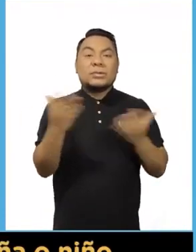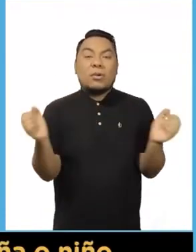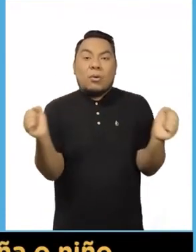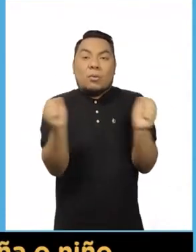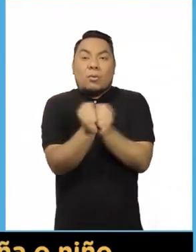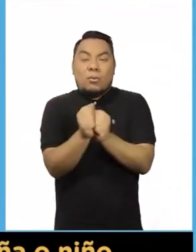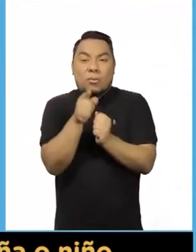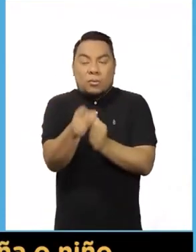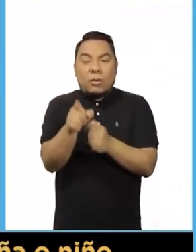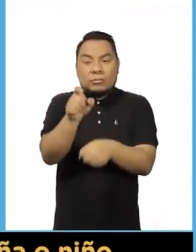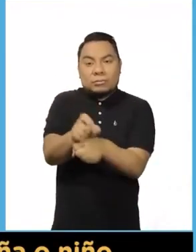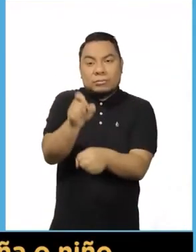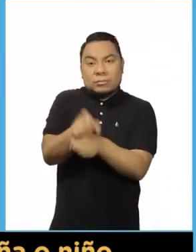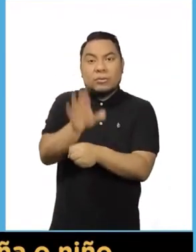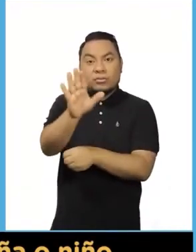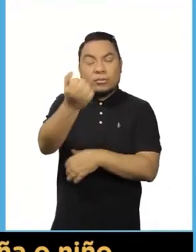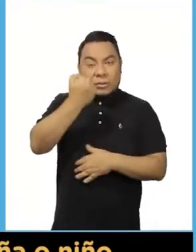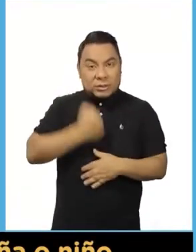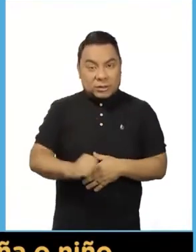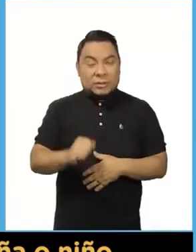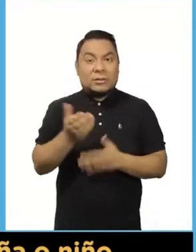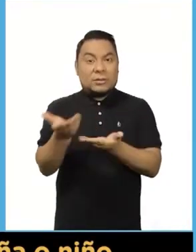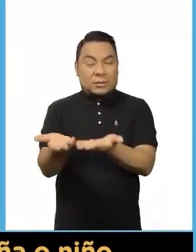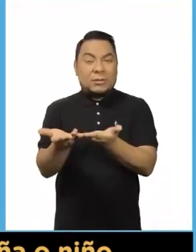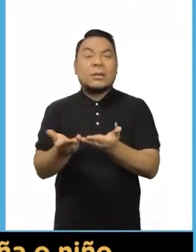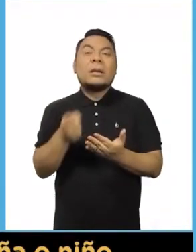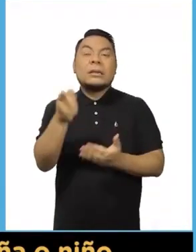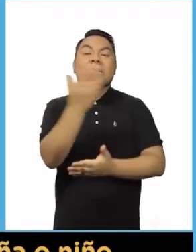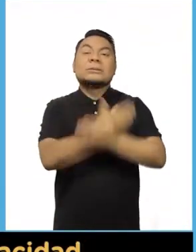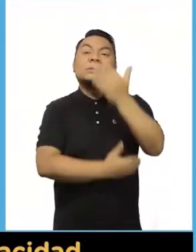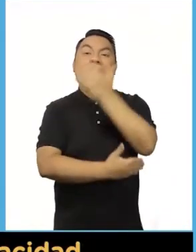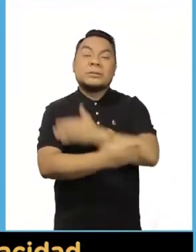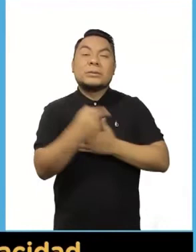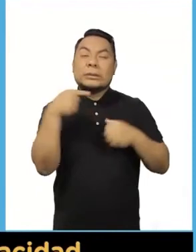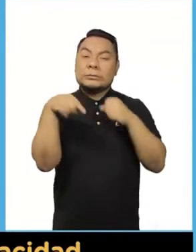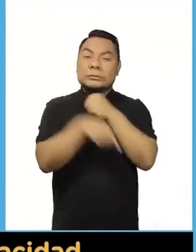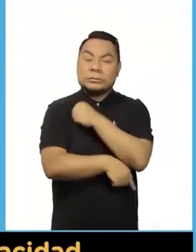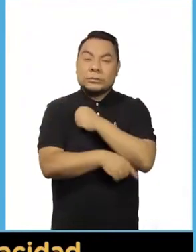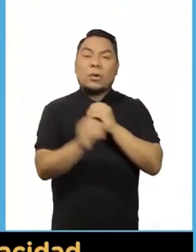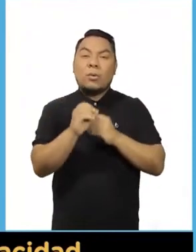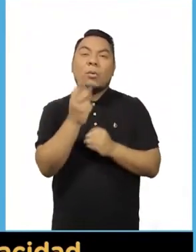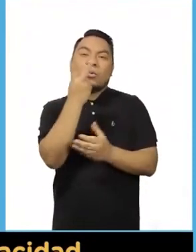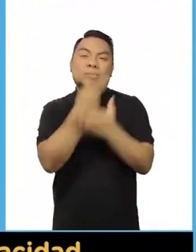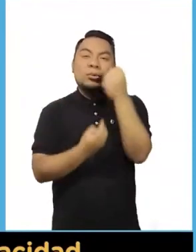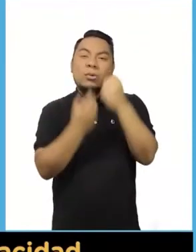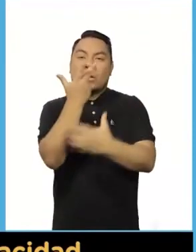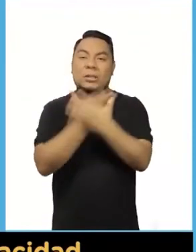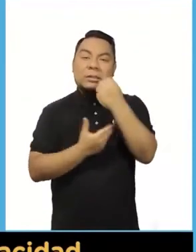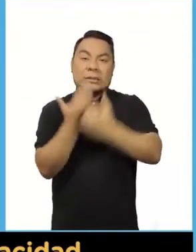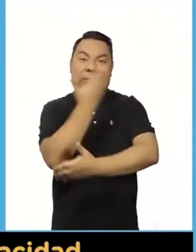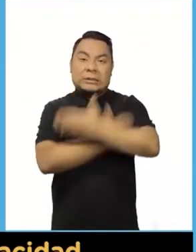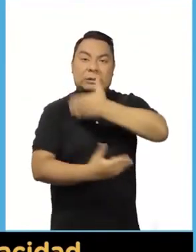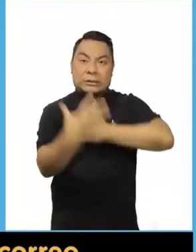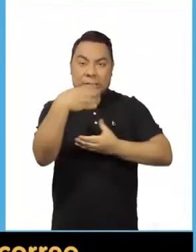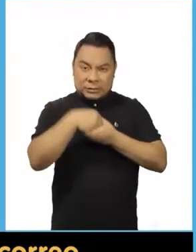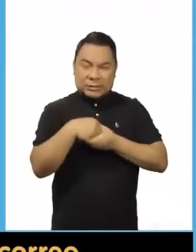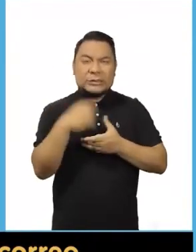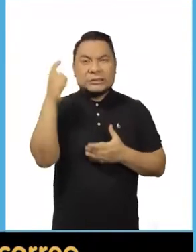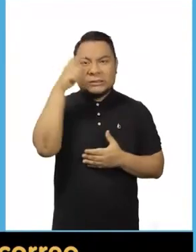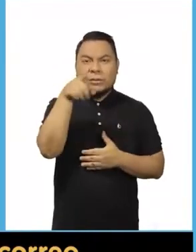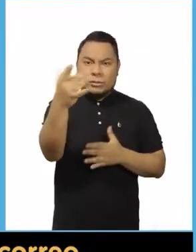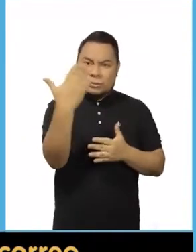consultas respecto al acompañamiento pedagógico de tu niña o niño con discapacidad severa o